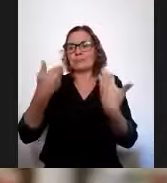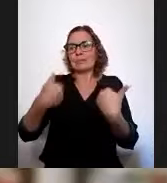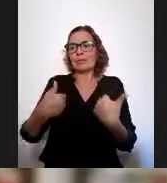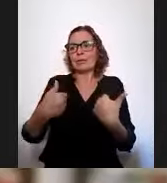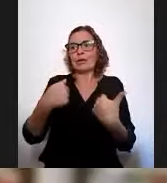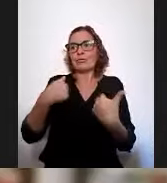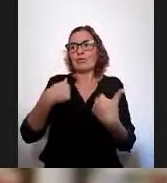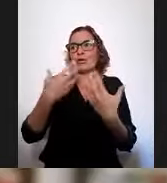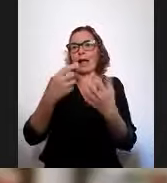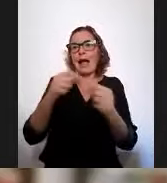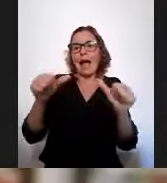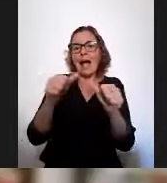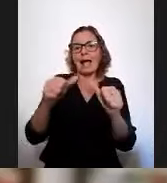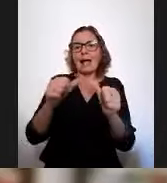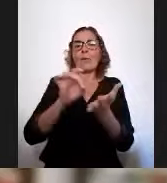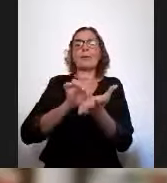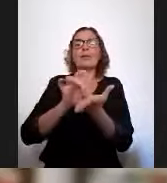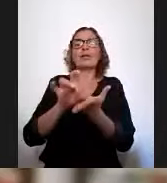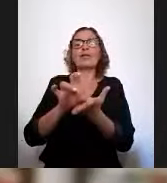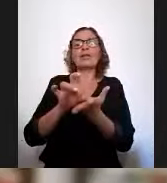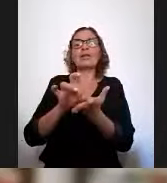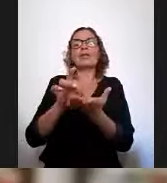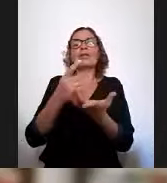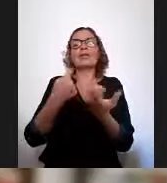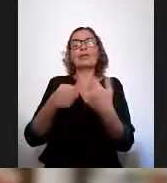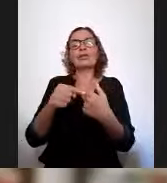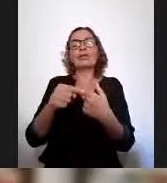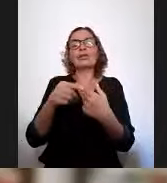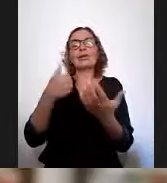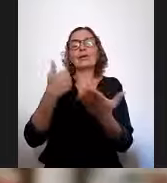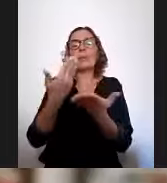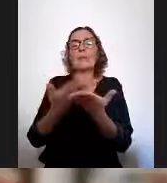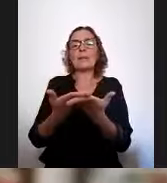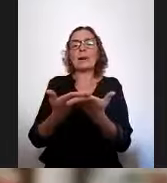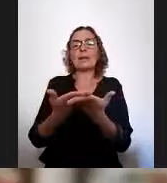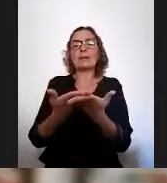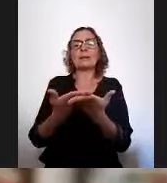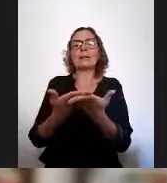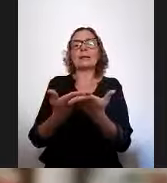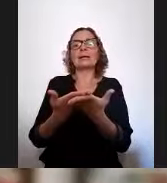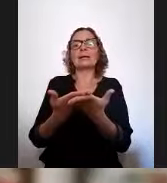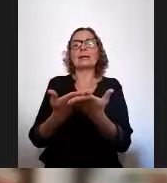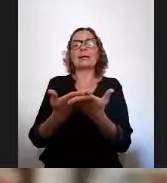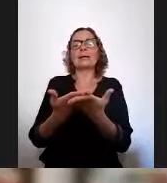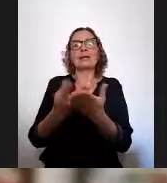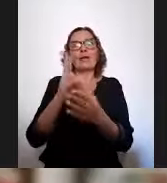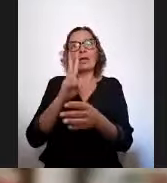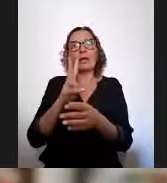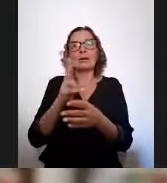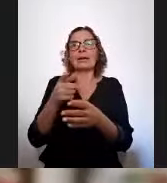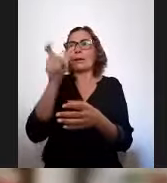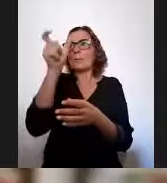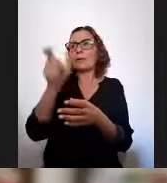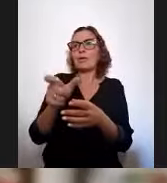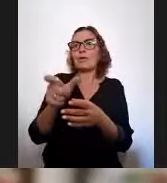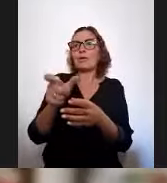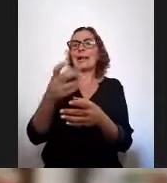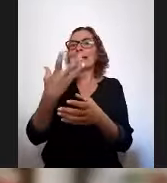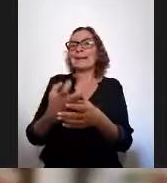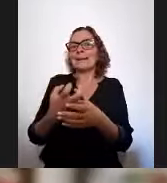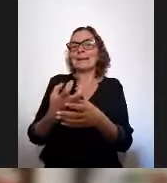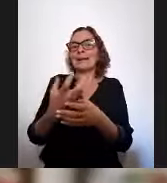mi servicio. Eso es lo que debemos tratar de provocar, que la gente tenga ganas